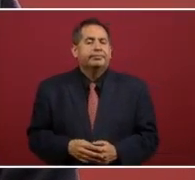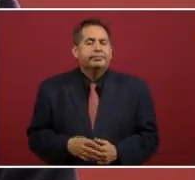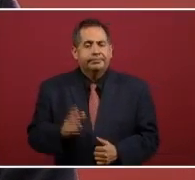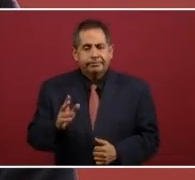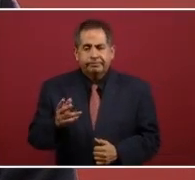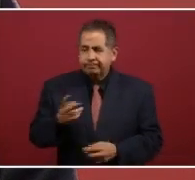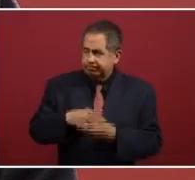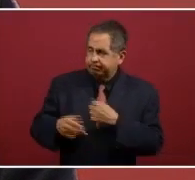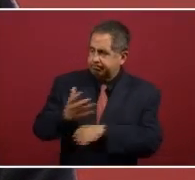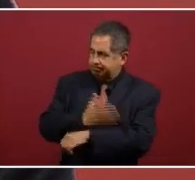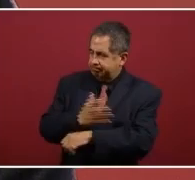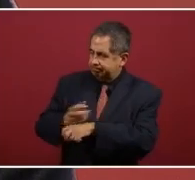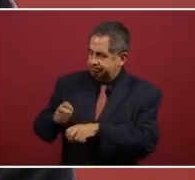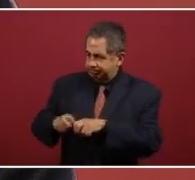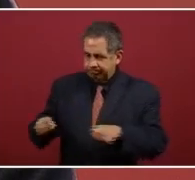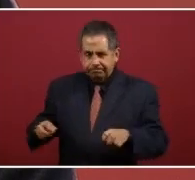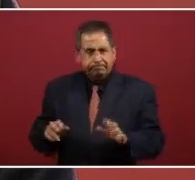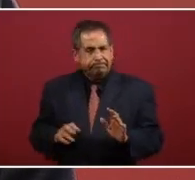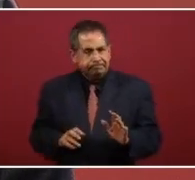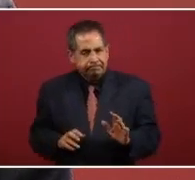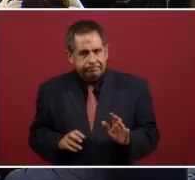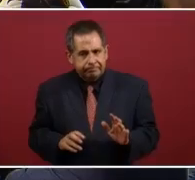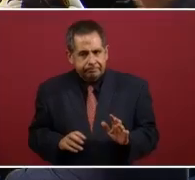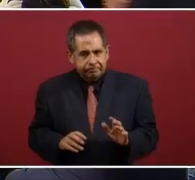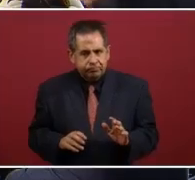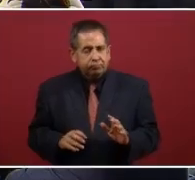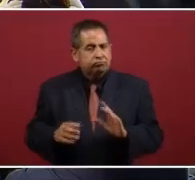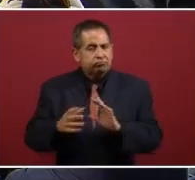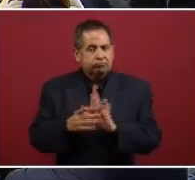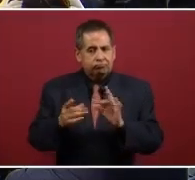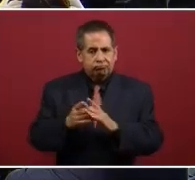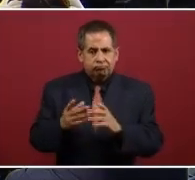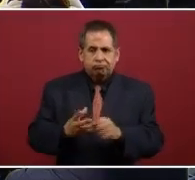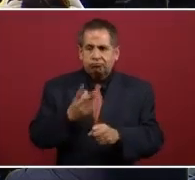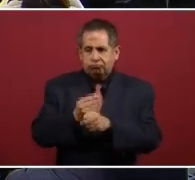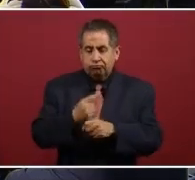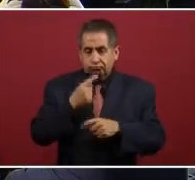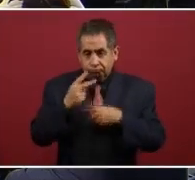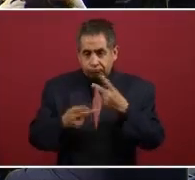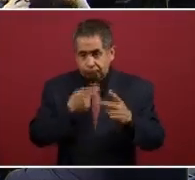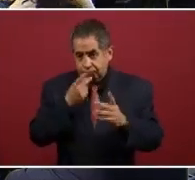que nos acompañen, no está de más decirles que